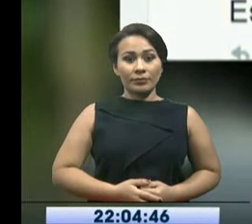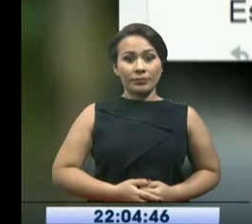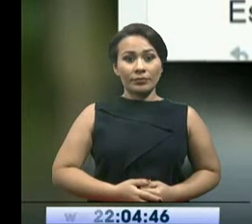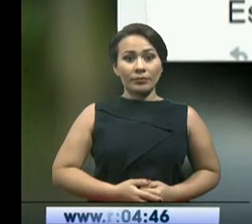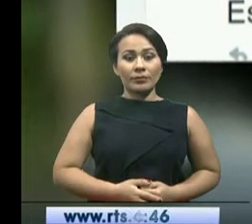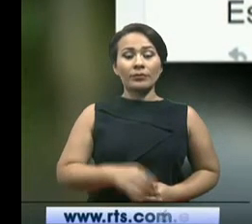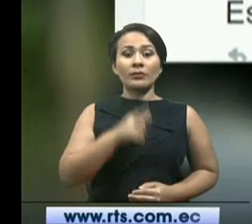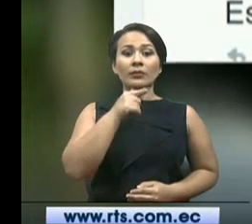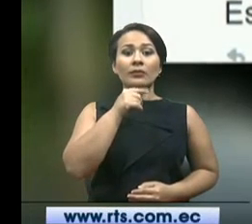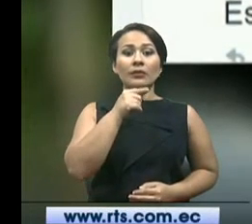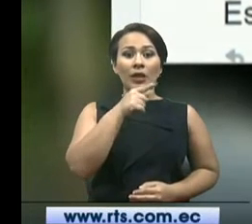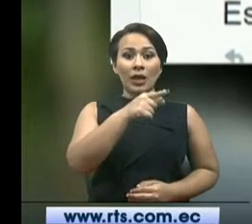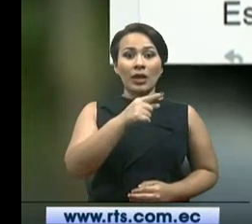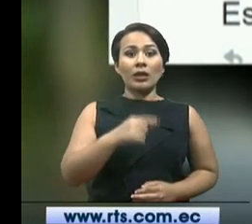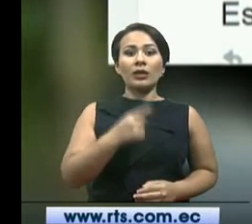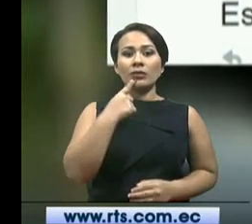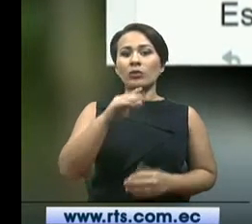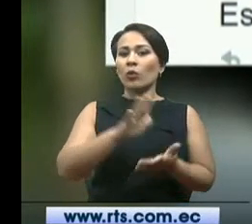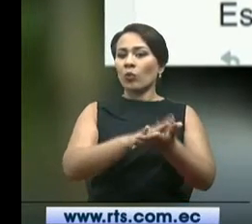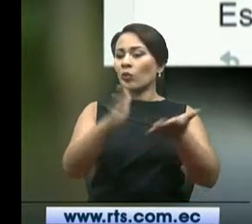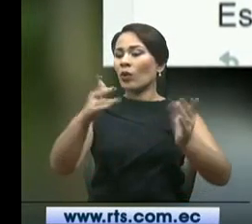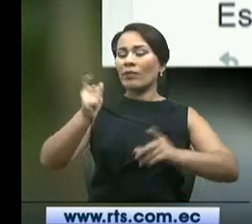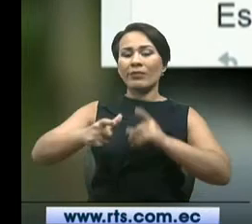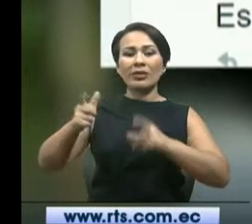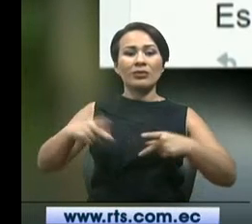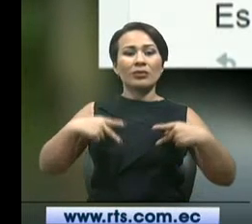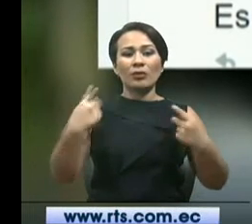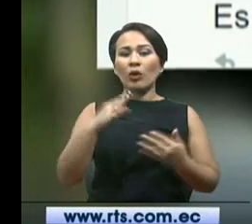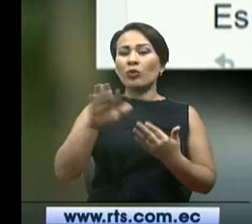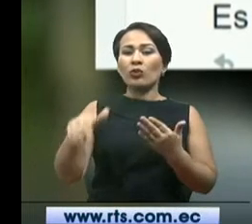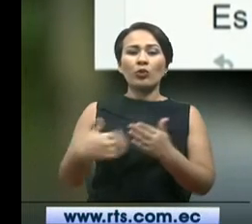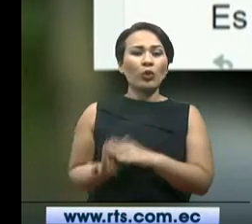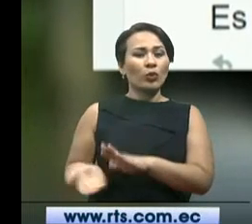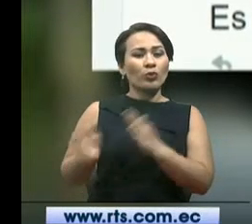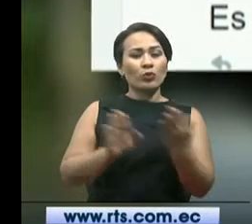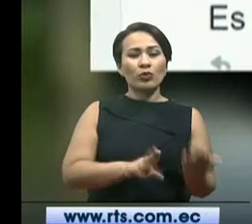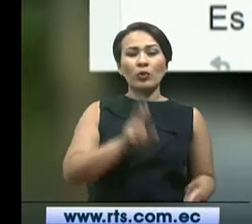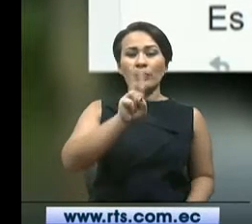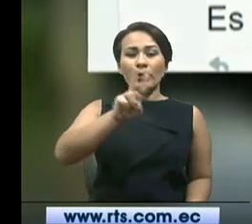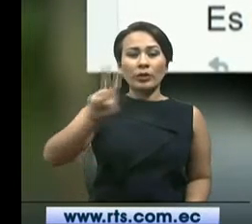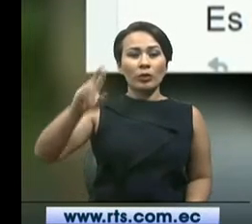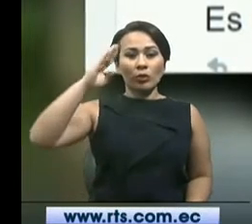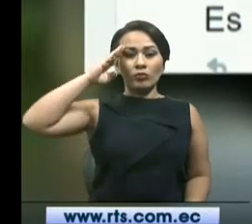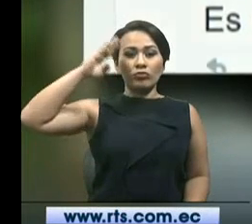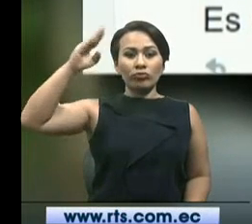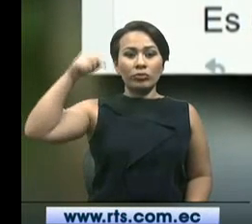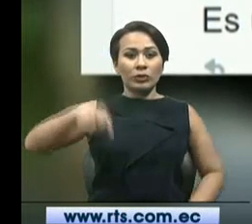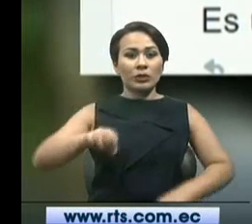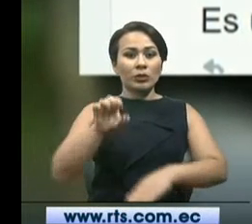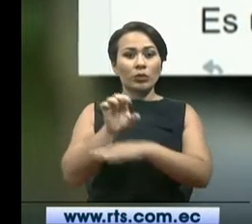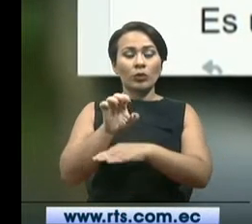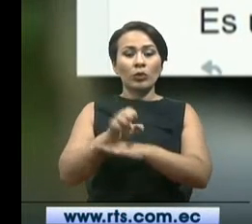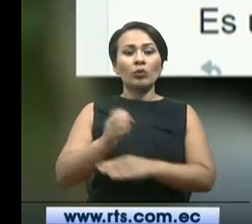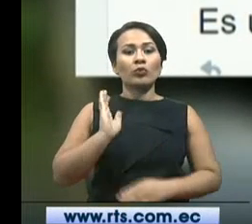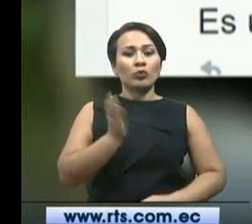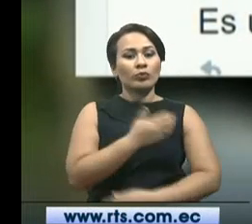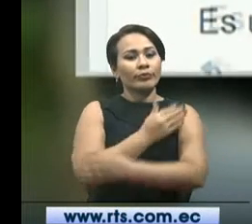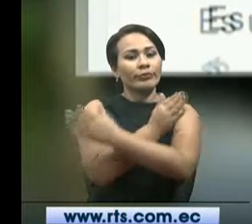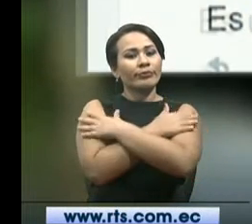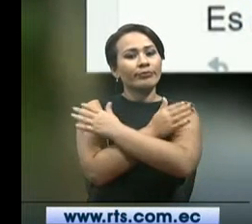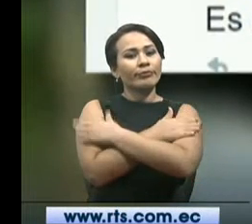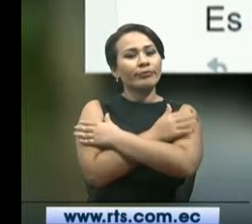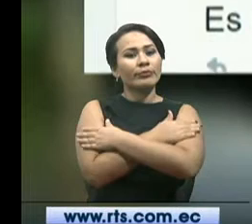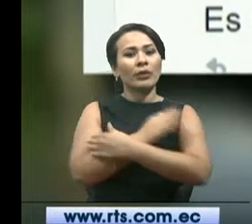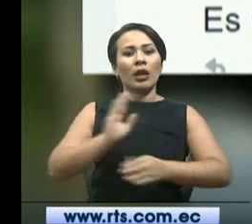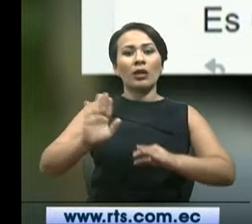Sí, Rafael. No hay sobrevivientes. Se nos fueron 22 soldados de la patria. Nuestro abrazo solidario a sus